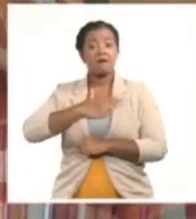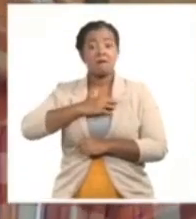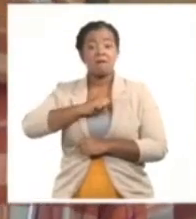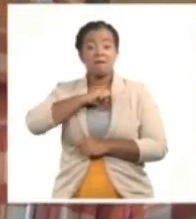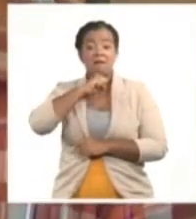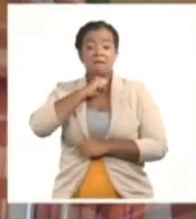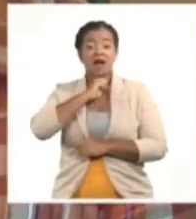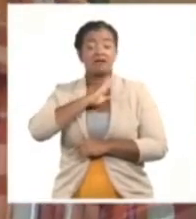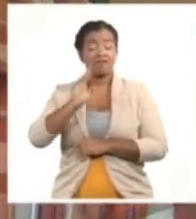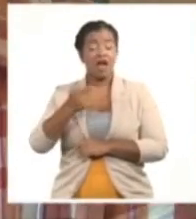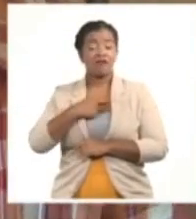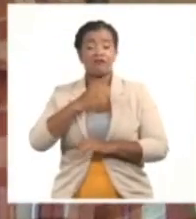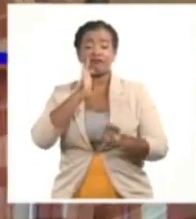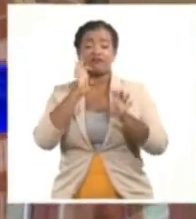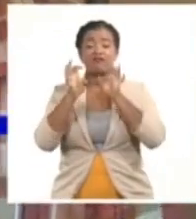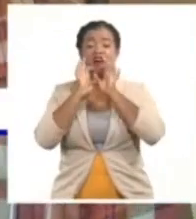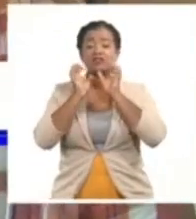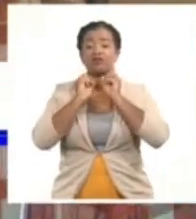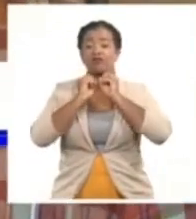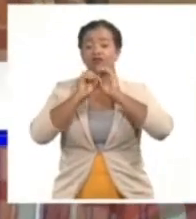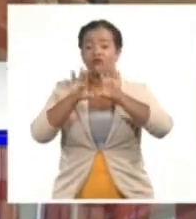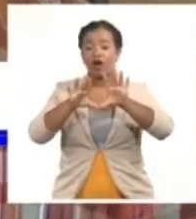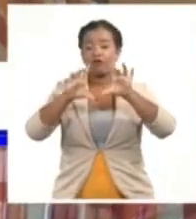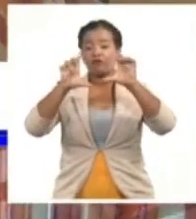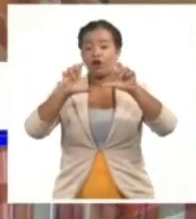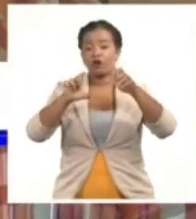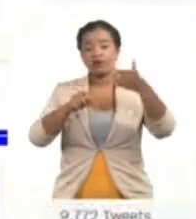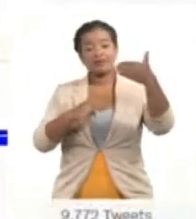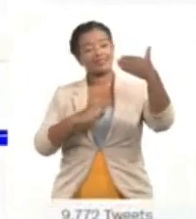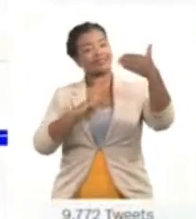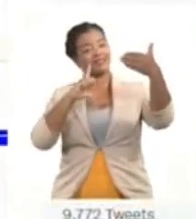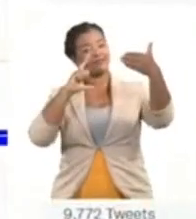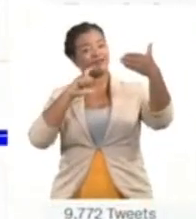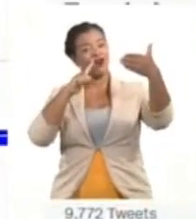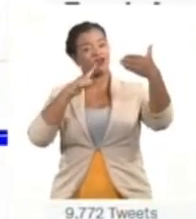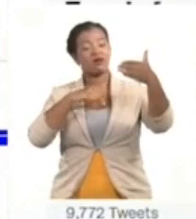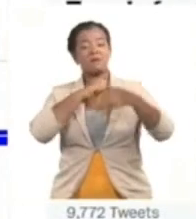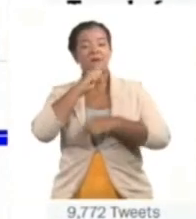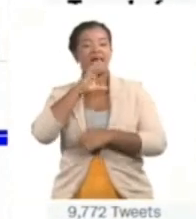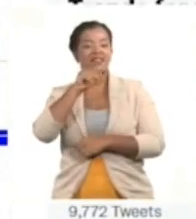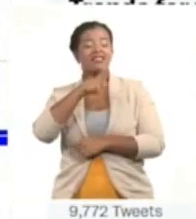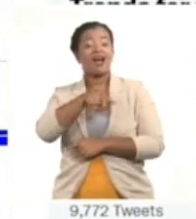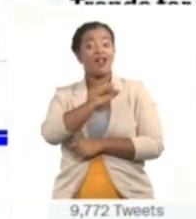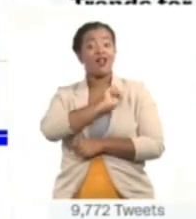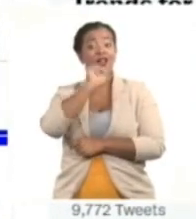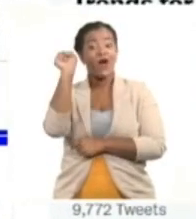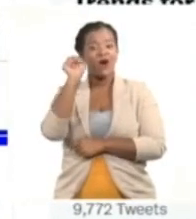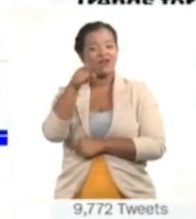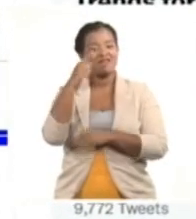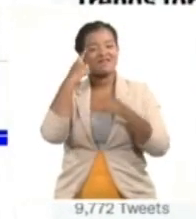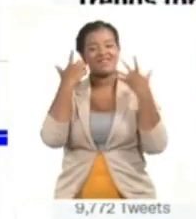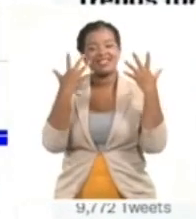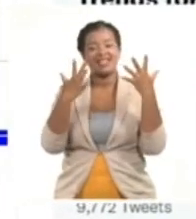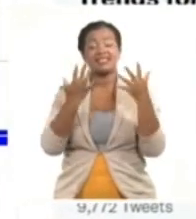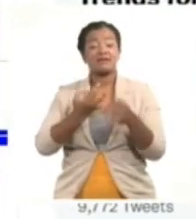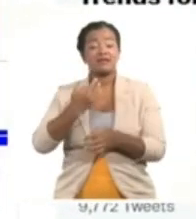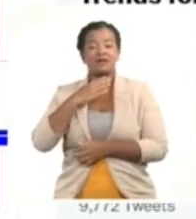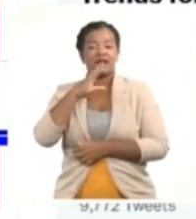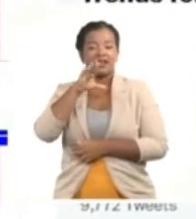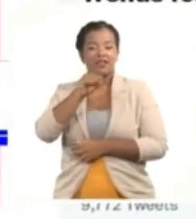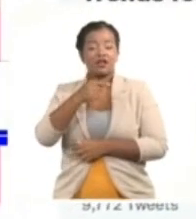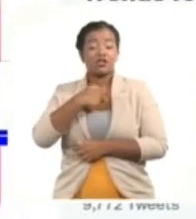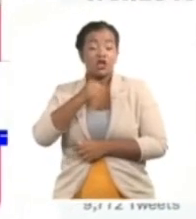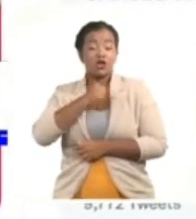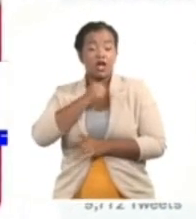que nos tiramos con él unas el film ensayo me comentó lo lograste en mi niña porque yo siempre le dije que que la primera vez para lograr a ver en